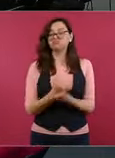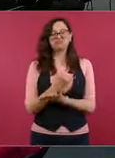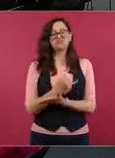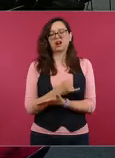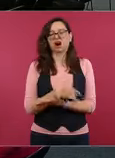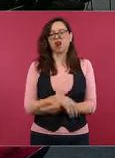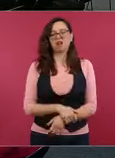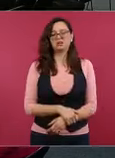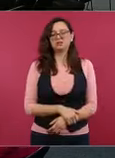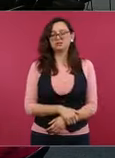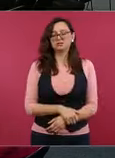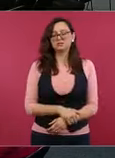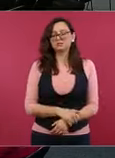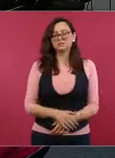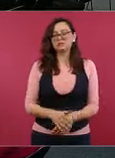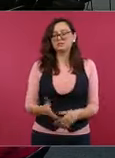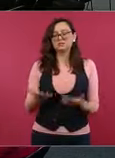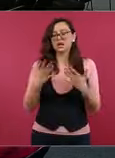claudican.